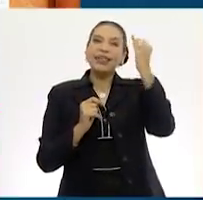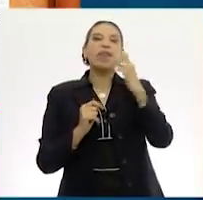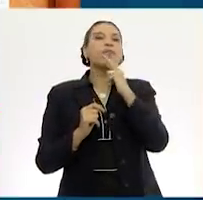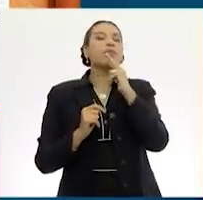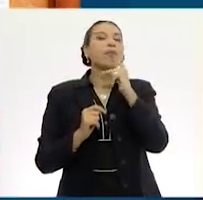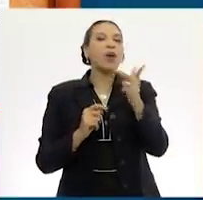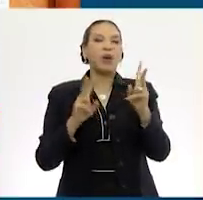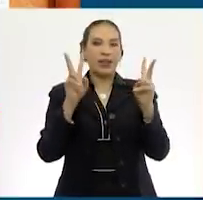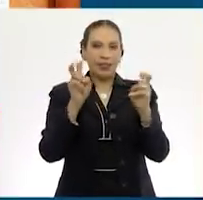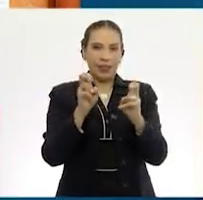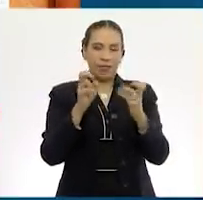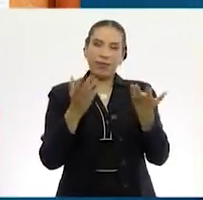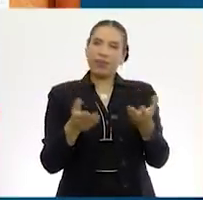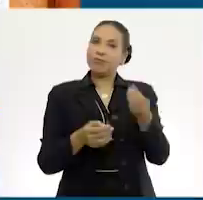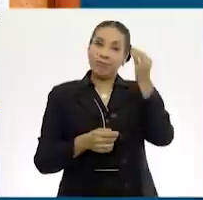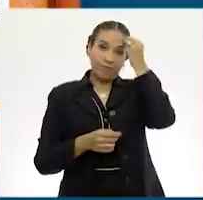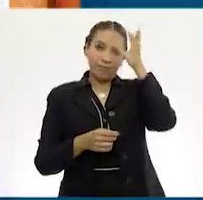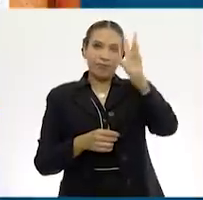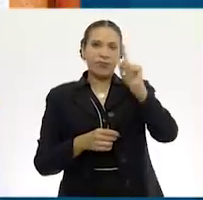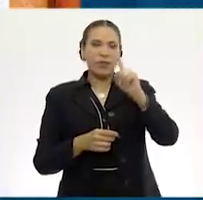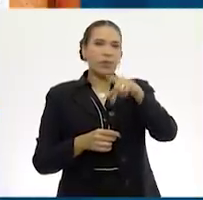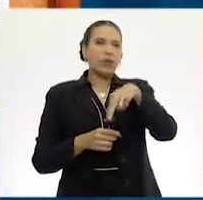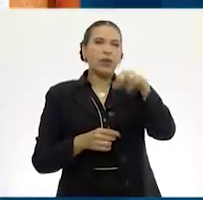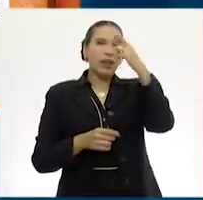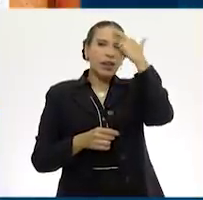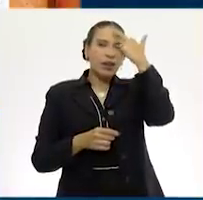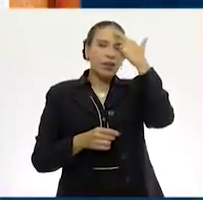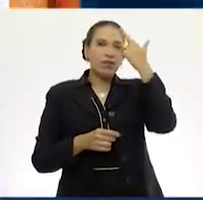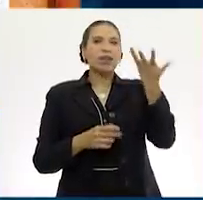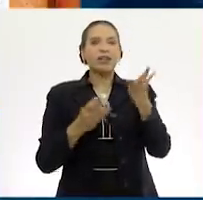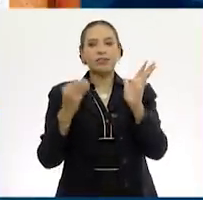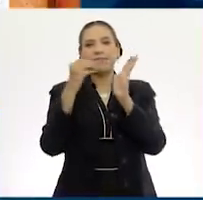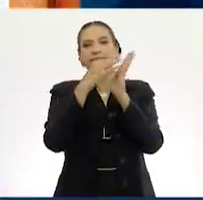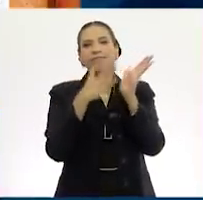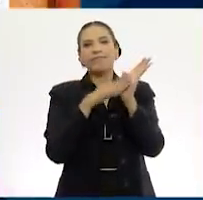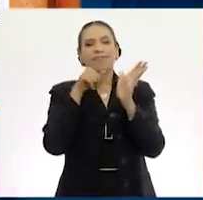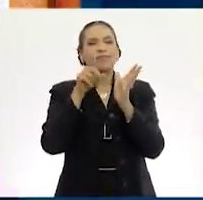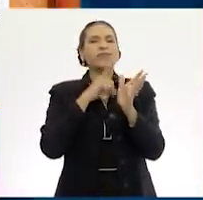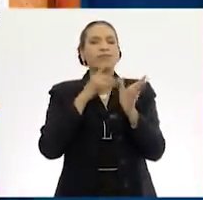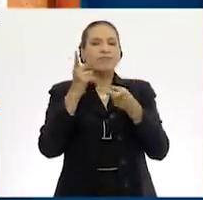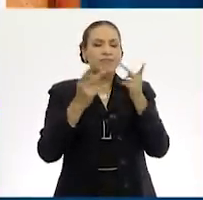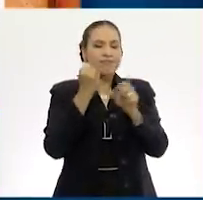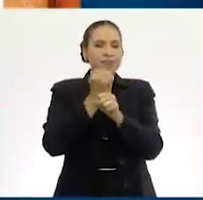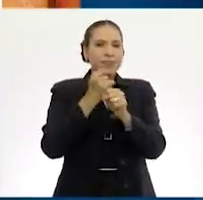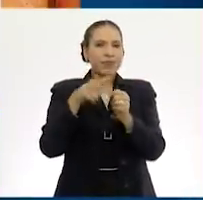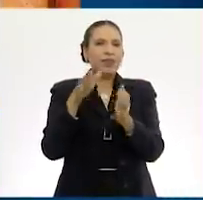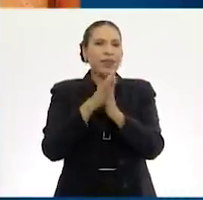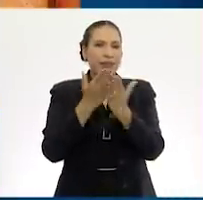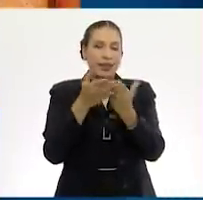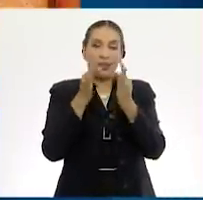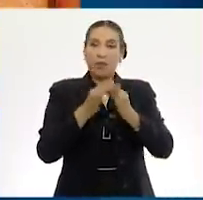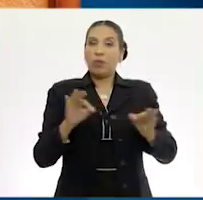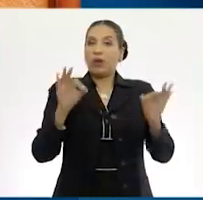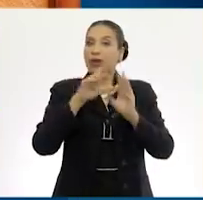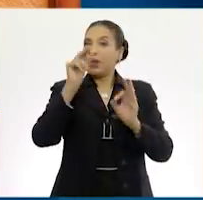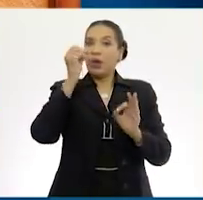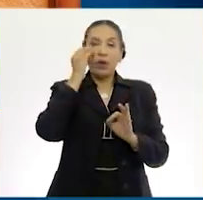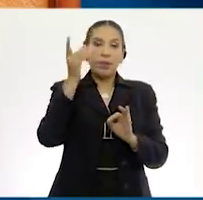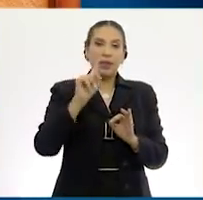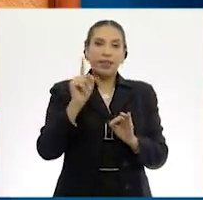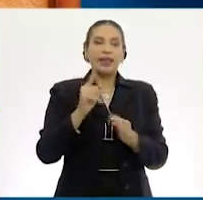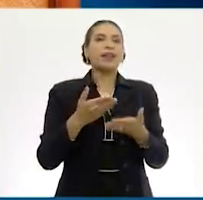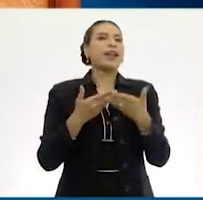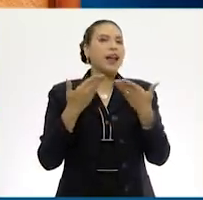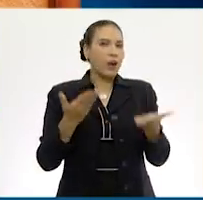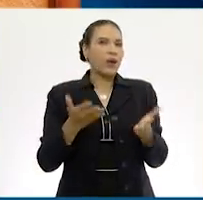el tema abordado. No olviden, acuérdense, también citar las fuentes que consultamos. Muy importante, no lo olviden. Pues ahora